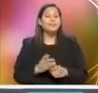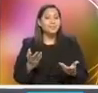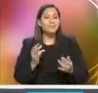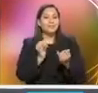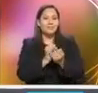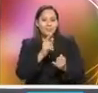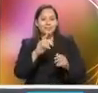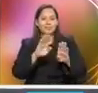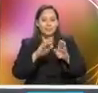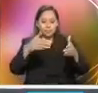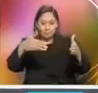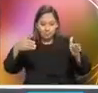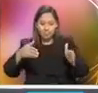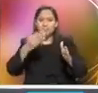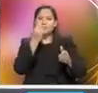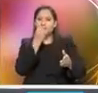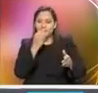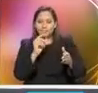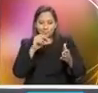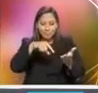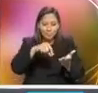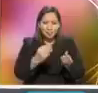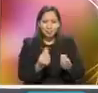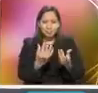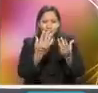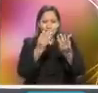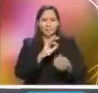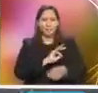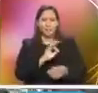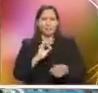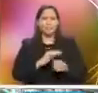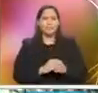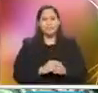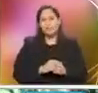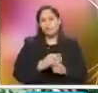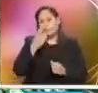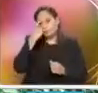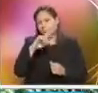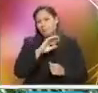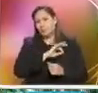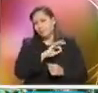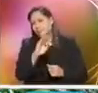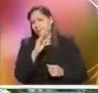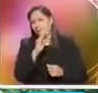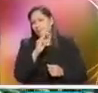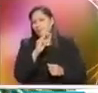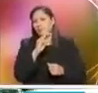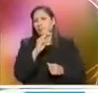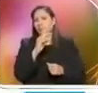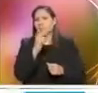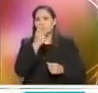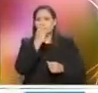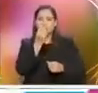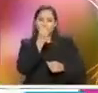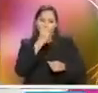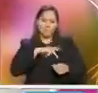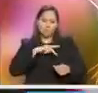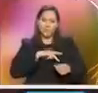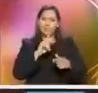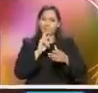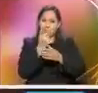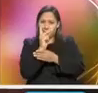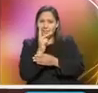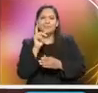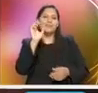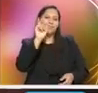onda de los huertos, pues le puede meter un swing colectivo ahí para que pues puedas decir, nos estamos comiendo nuestro perejil o